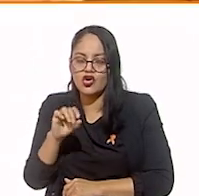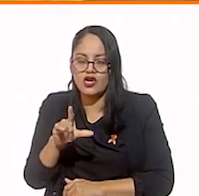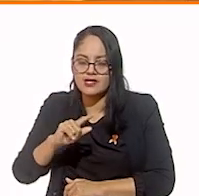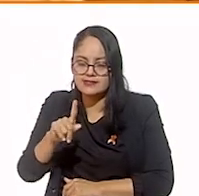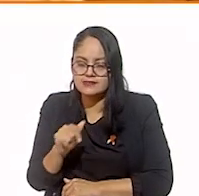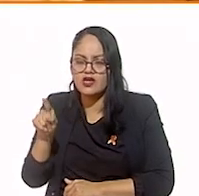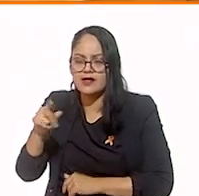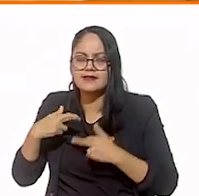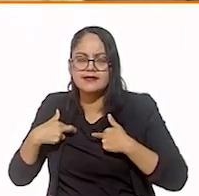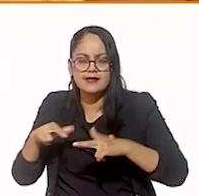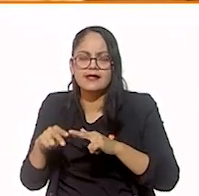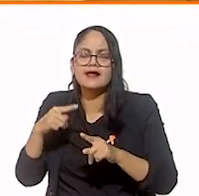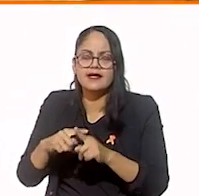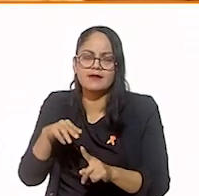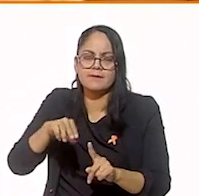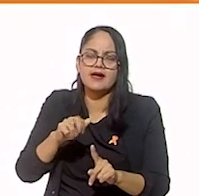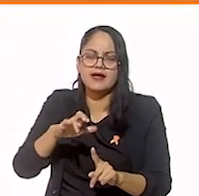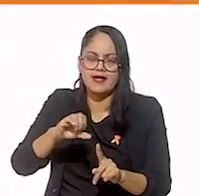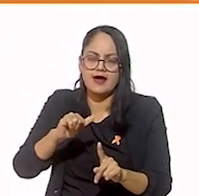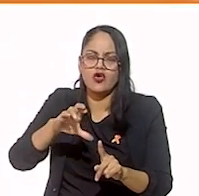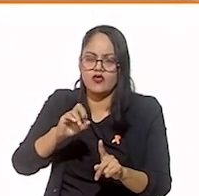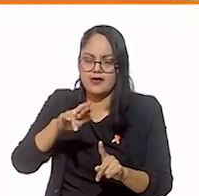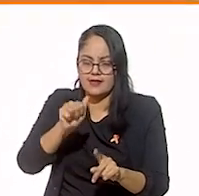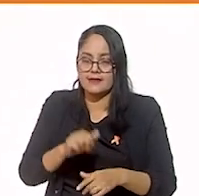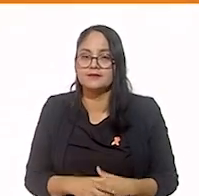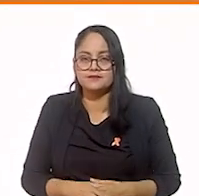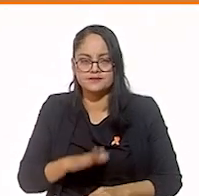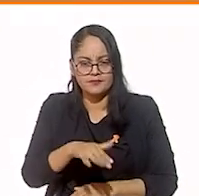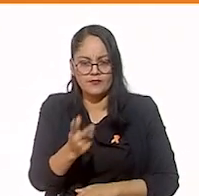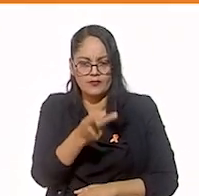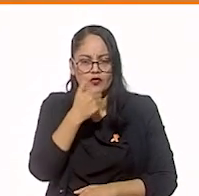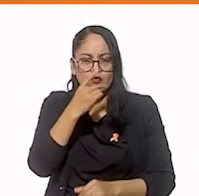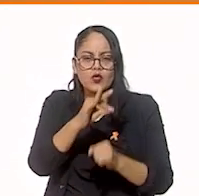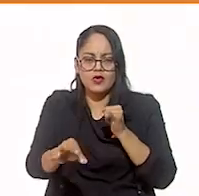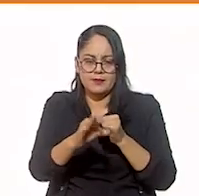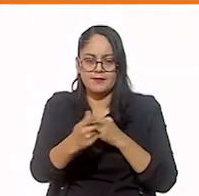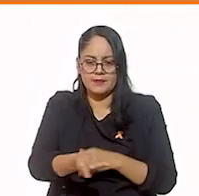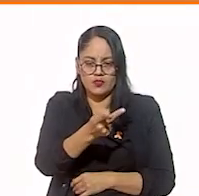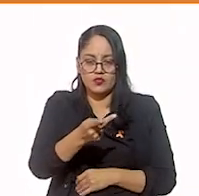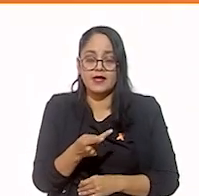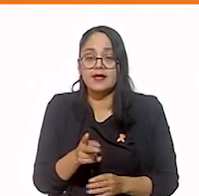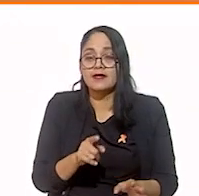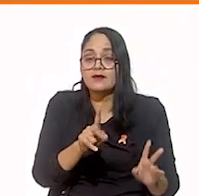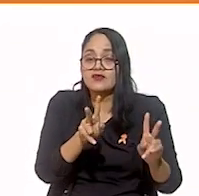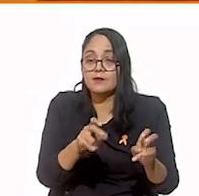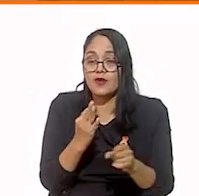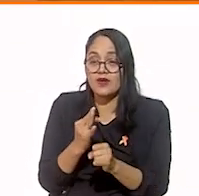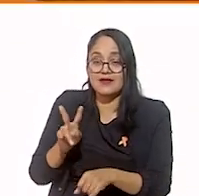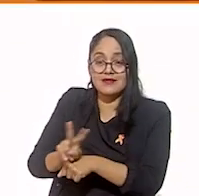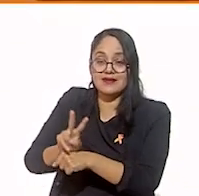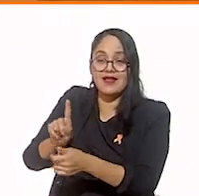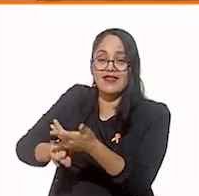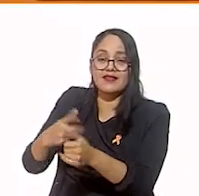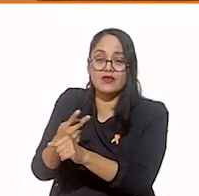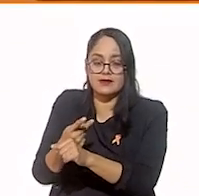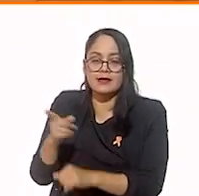representa justamente María Corina Machado. Claro. Ahora bien, William, finalmente yo te preguntaría, justo sobre esto que dices, lo que está viviendo Venezuela, ya